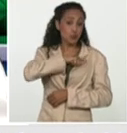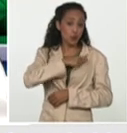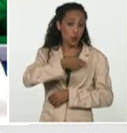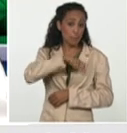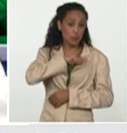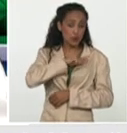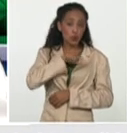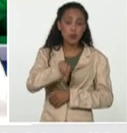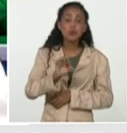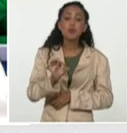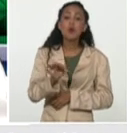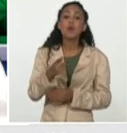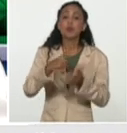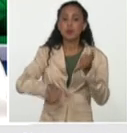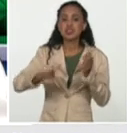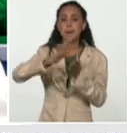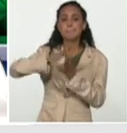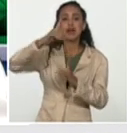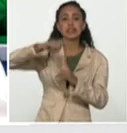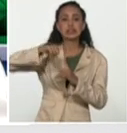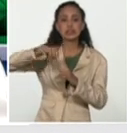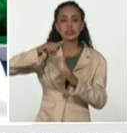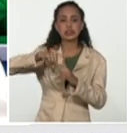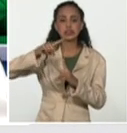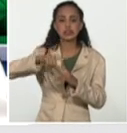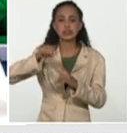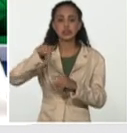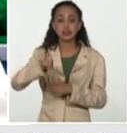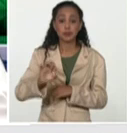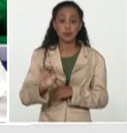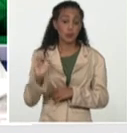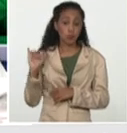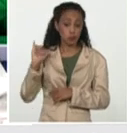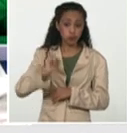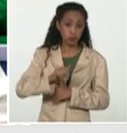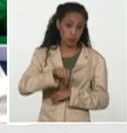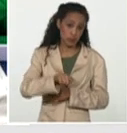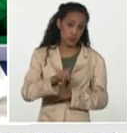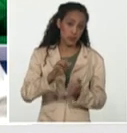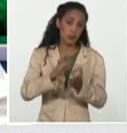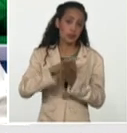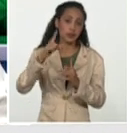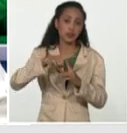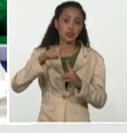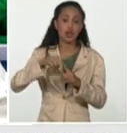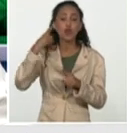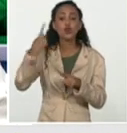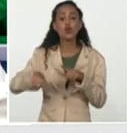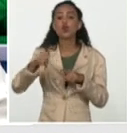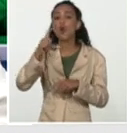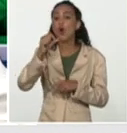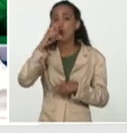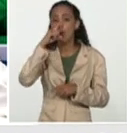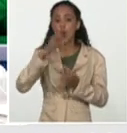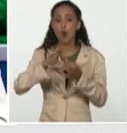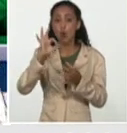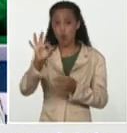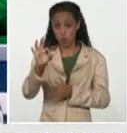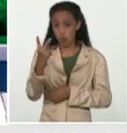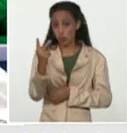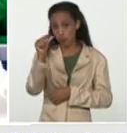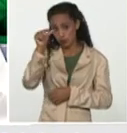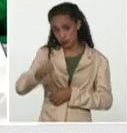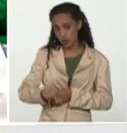la provincia de Matanza y 2 congoleños, producto de la transmisión autóctona de La